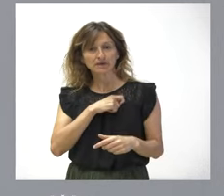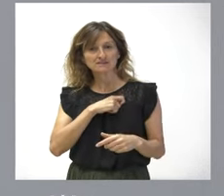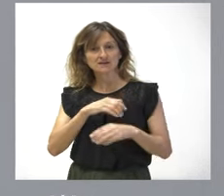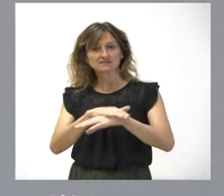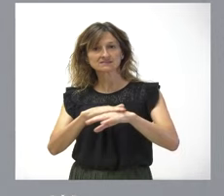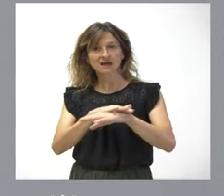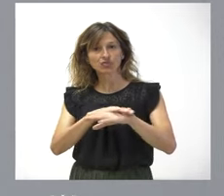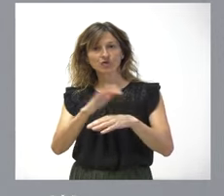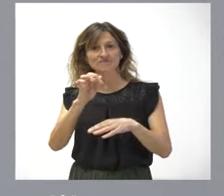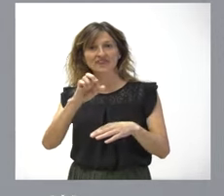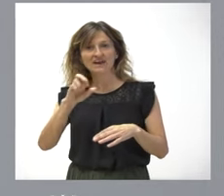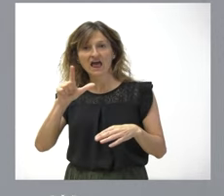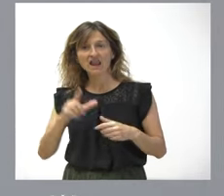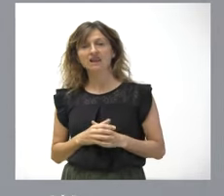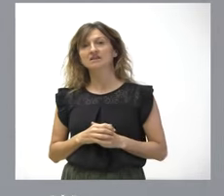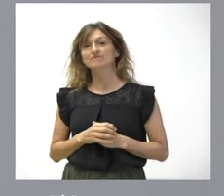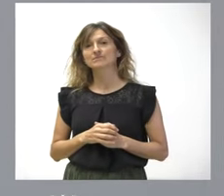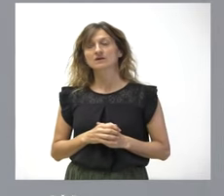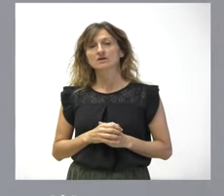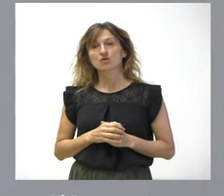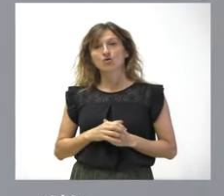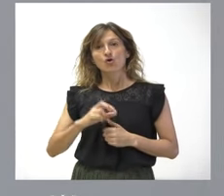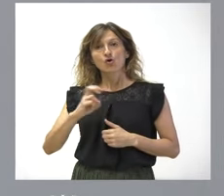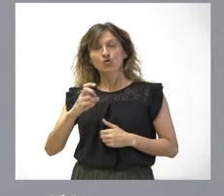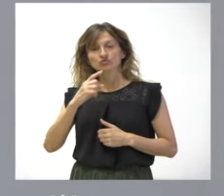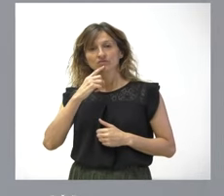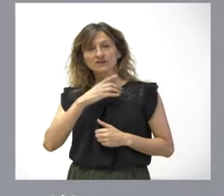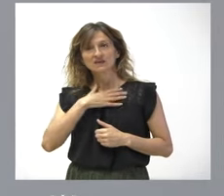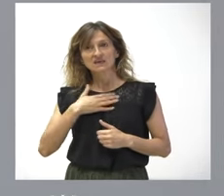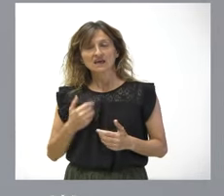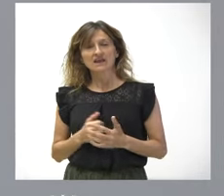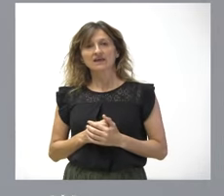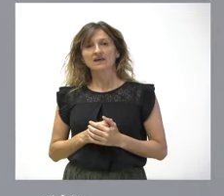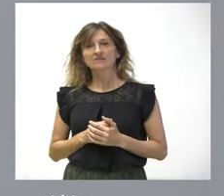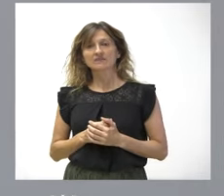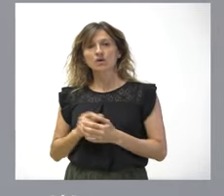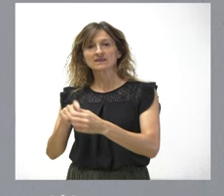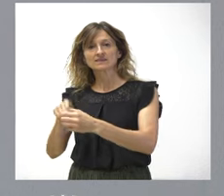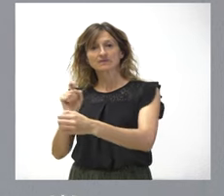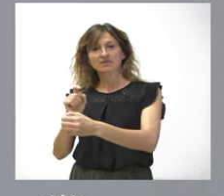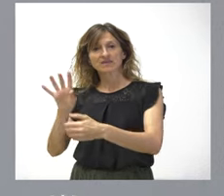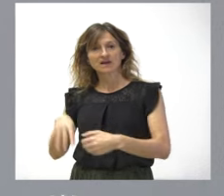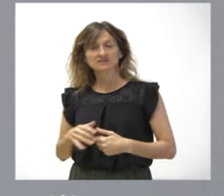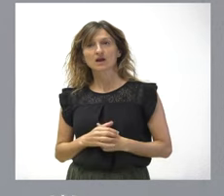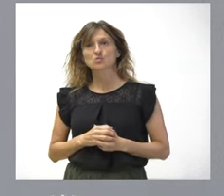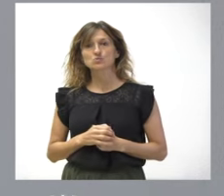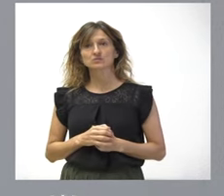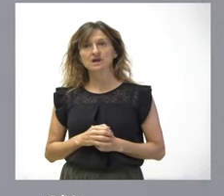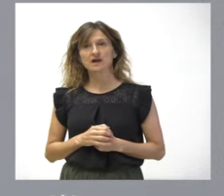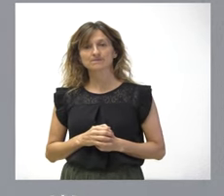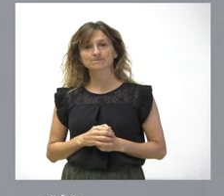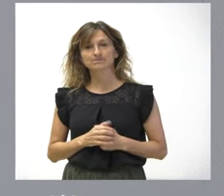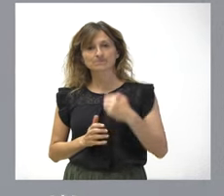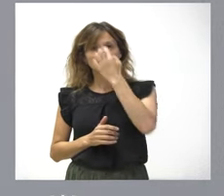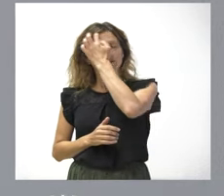Federal otros firmantes de ese acuerdo hablan de un paso hacia la independencia de Cataluña la posición de personas que conocen